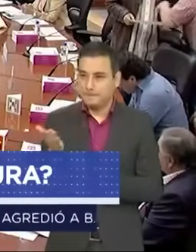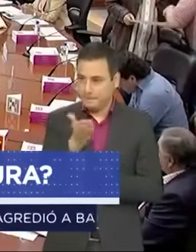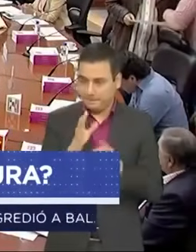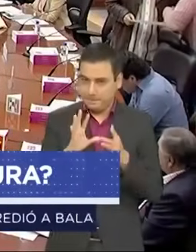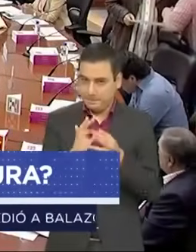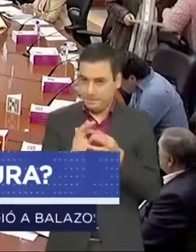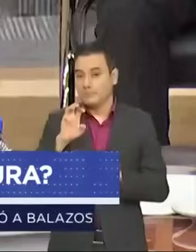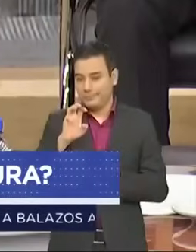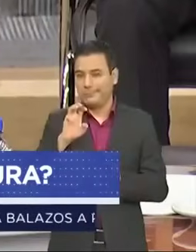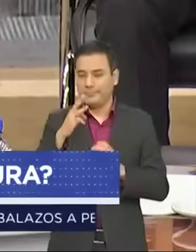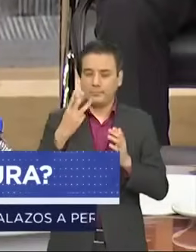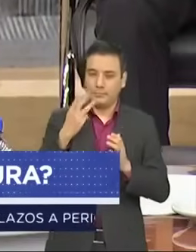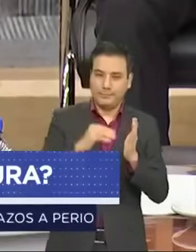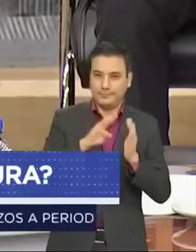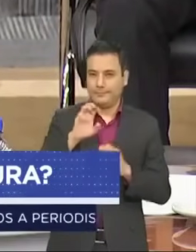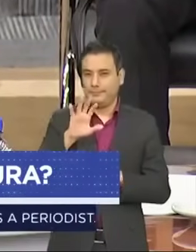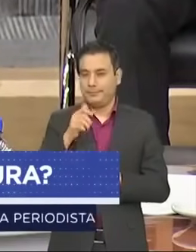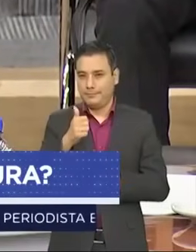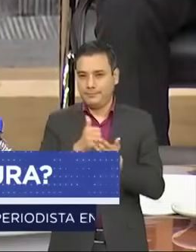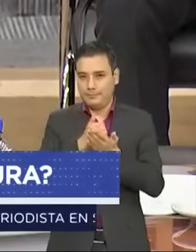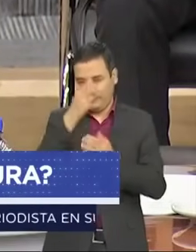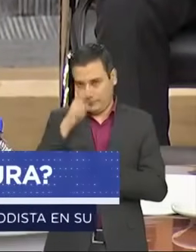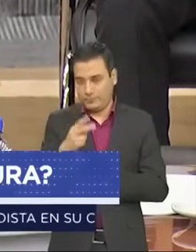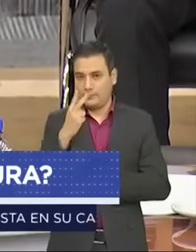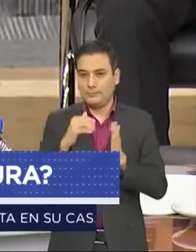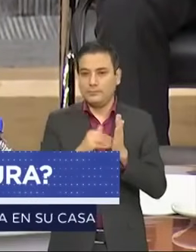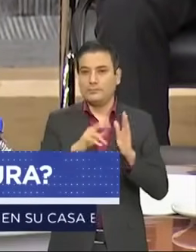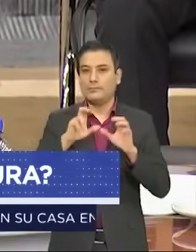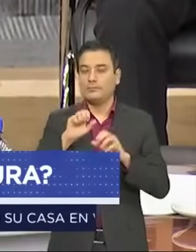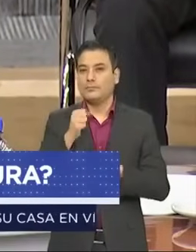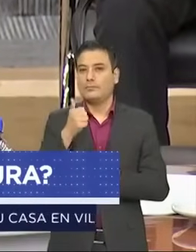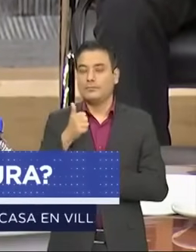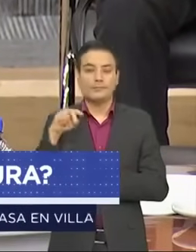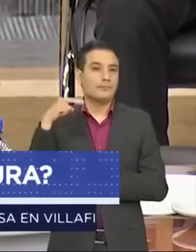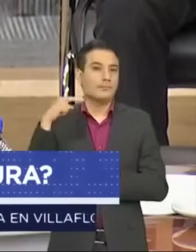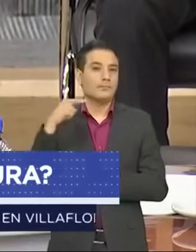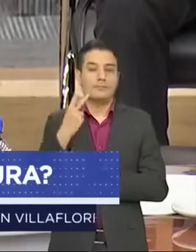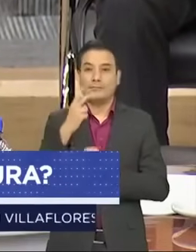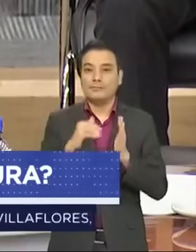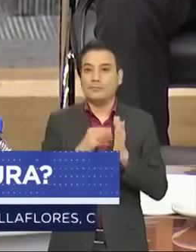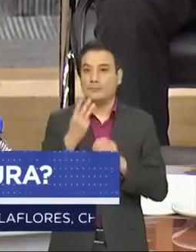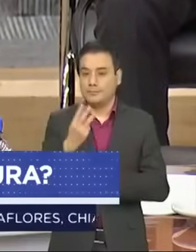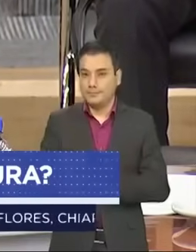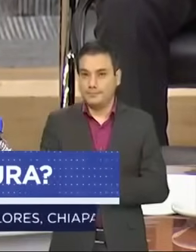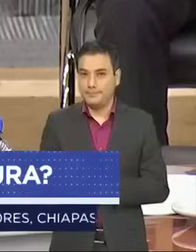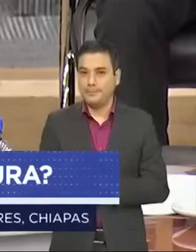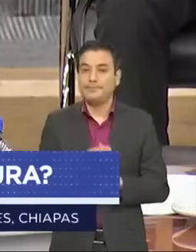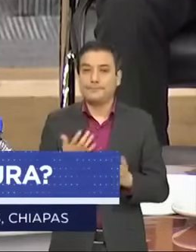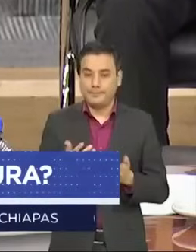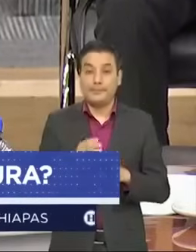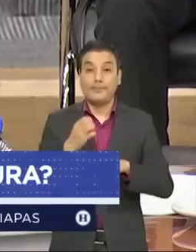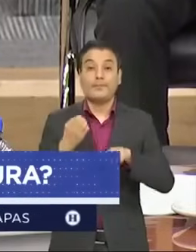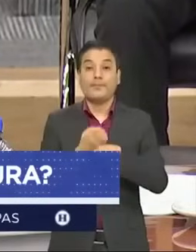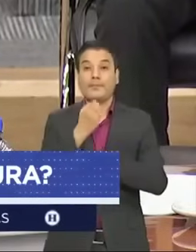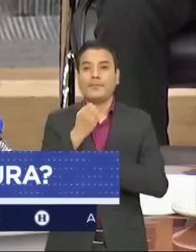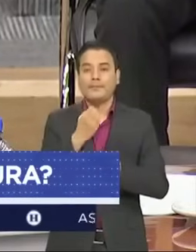las próximas horas Porque si bien el tema está presente dados los tiempos incluso que ya se están viviendo justo por los cambios que